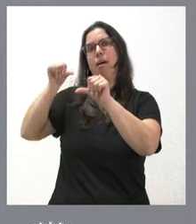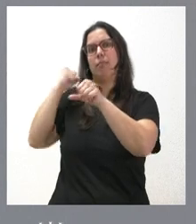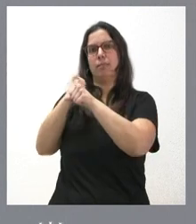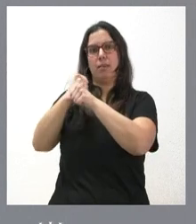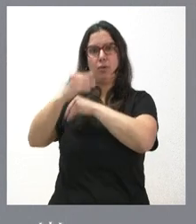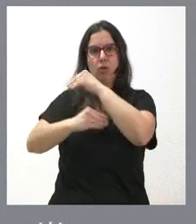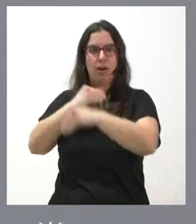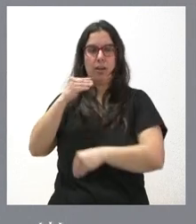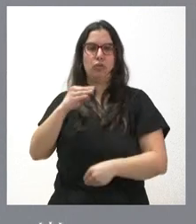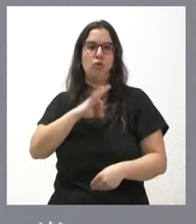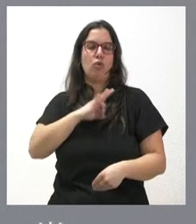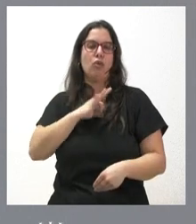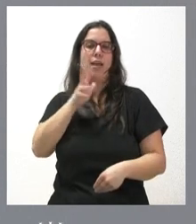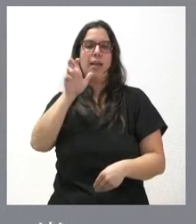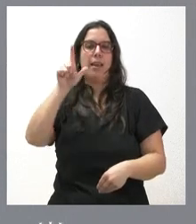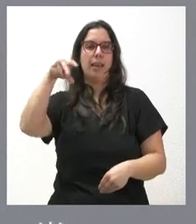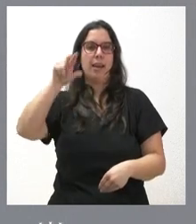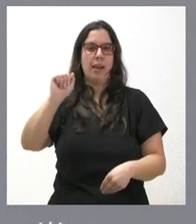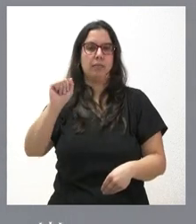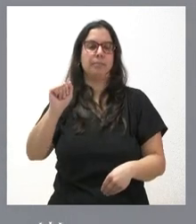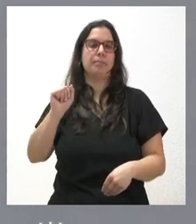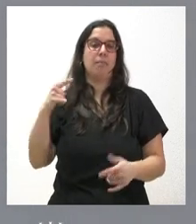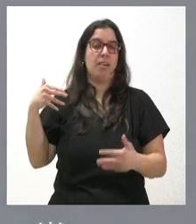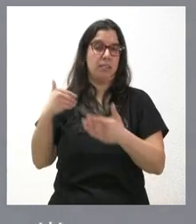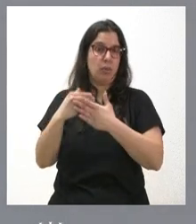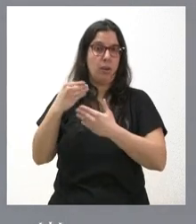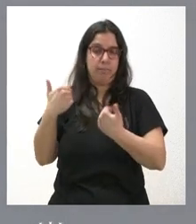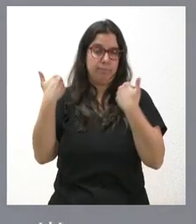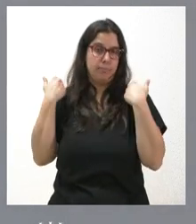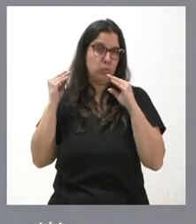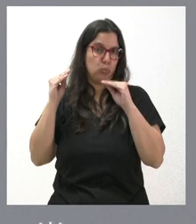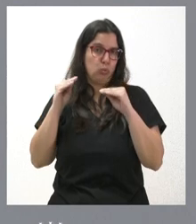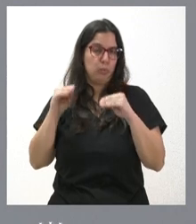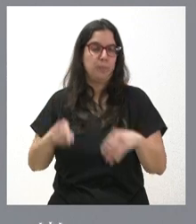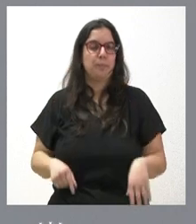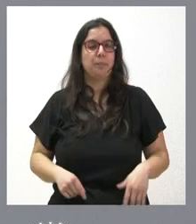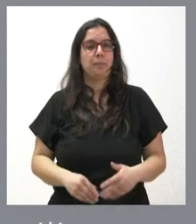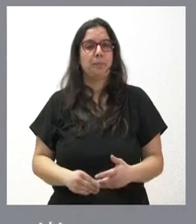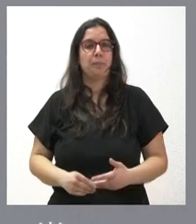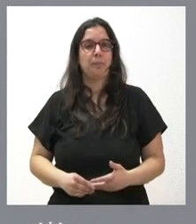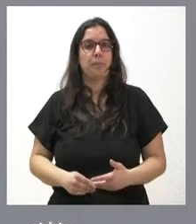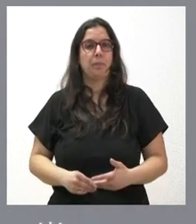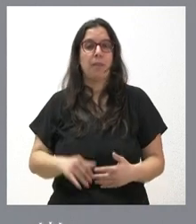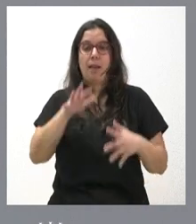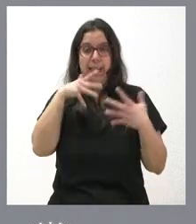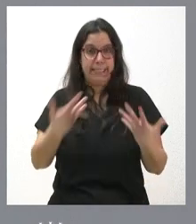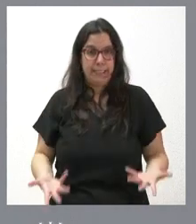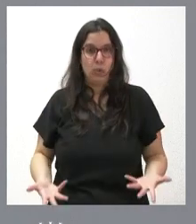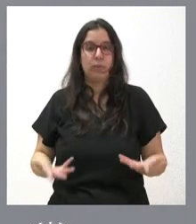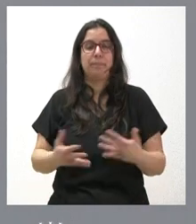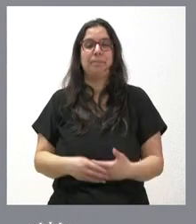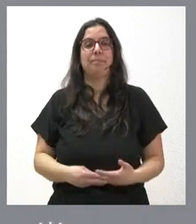cámara gamero que es la persona que venía teniendo esta responsabilidades hasta este